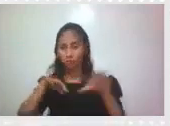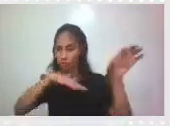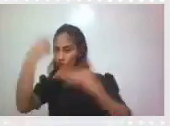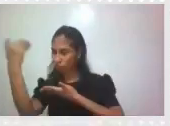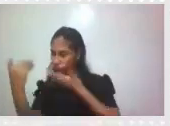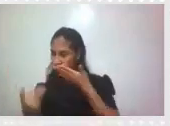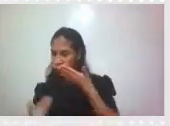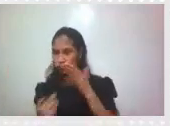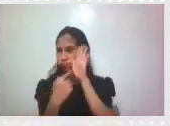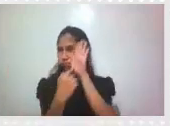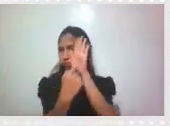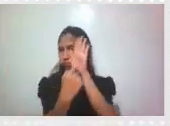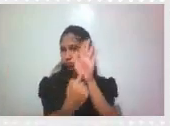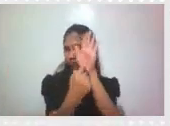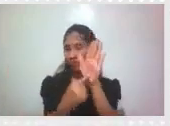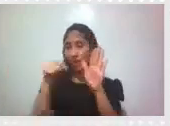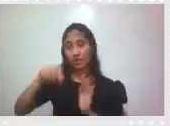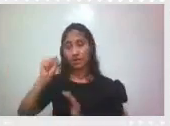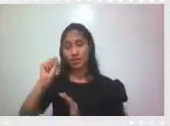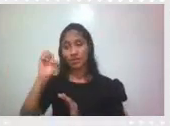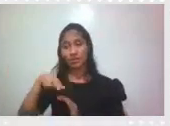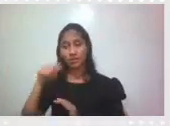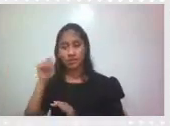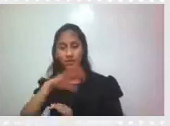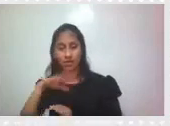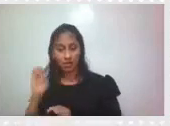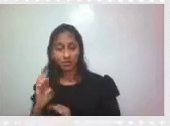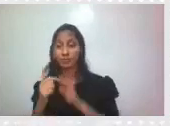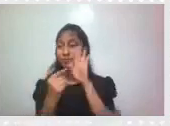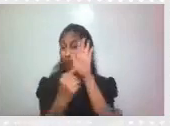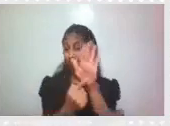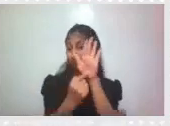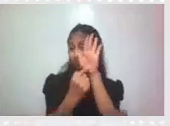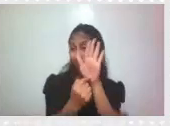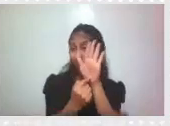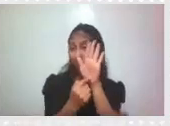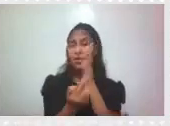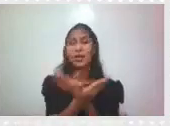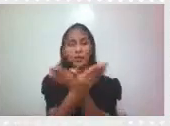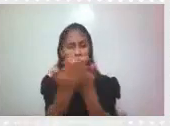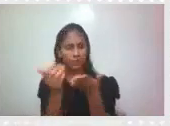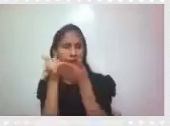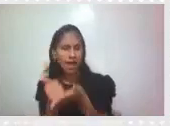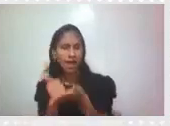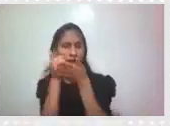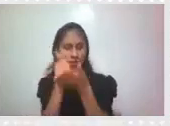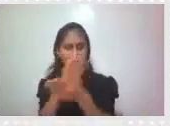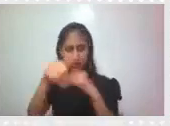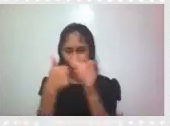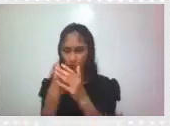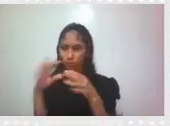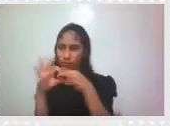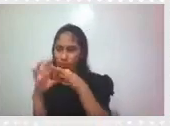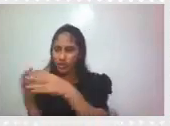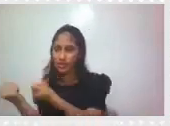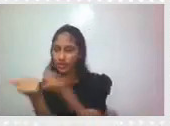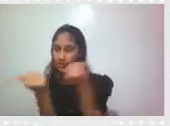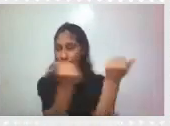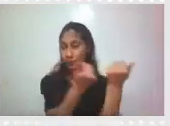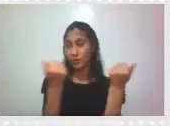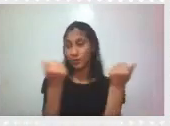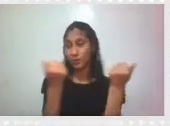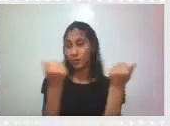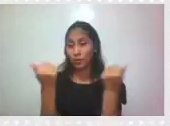estamos implementando desde el SENACE para poder fortalecer la participación ciudadana de los pueblos indígenas originarios, de